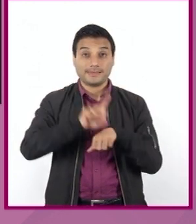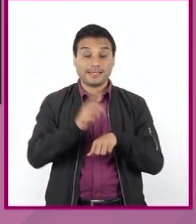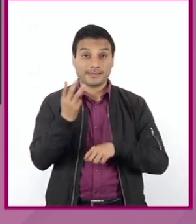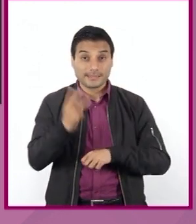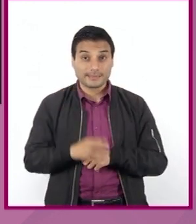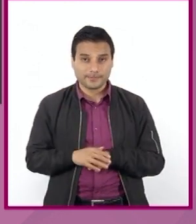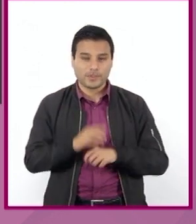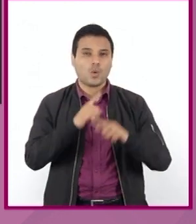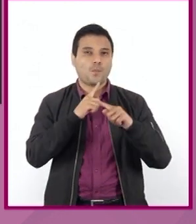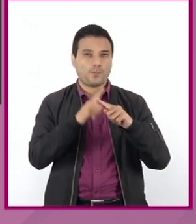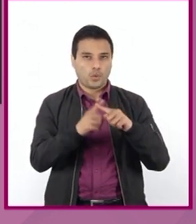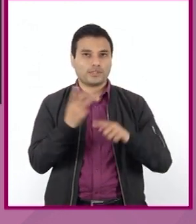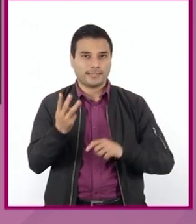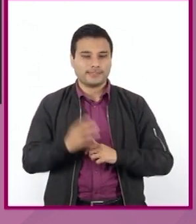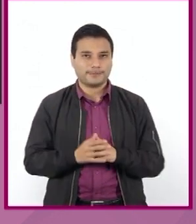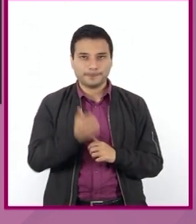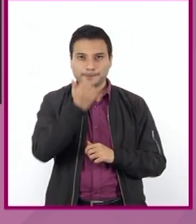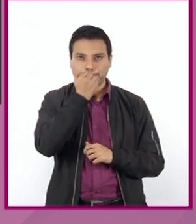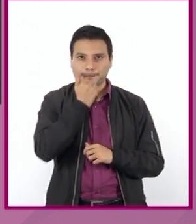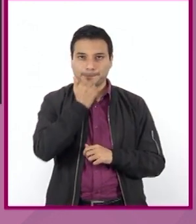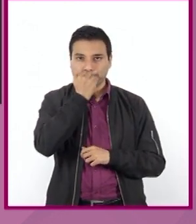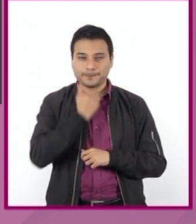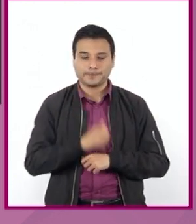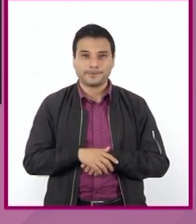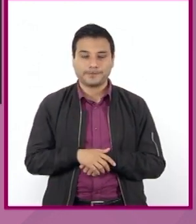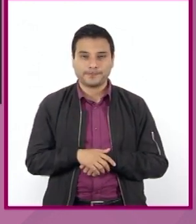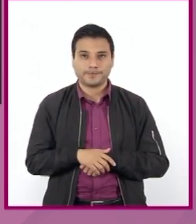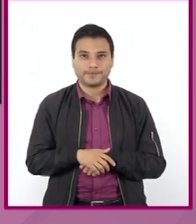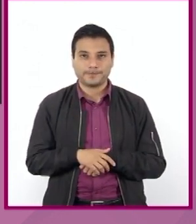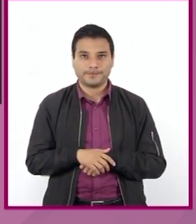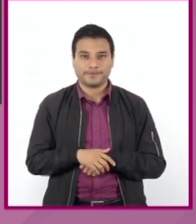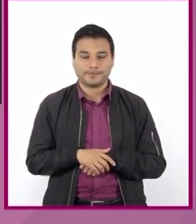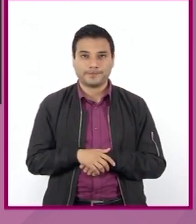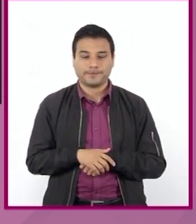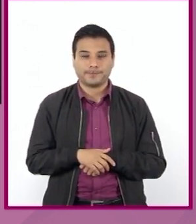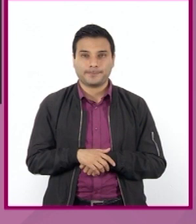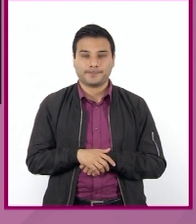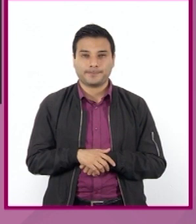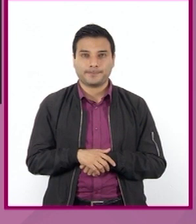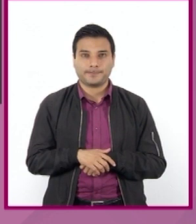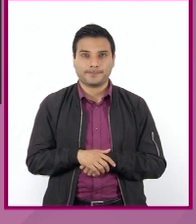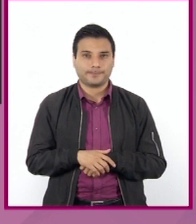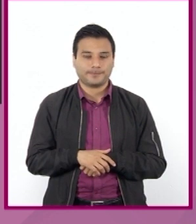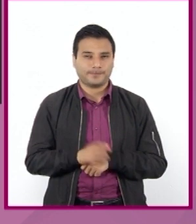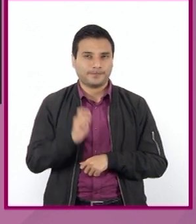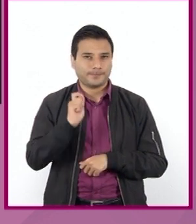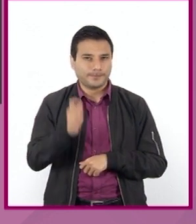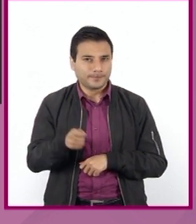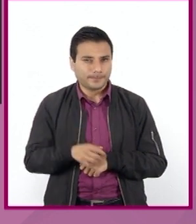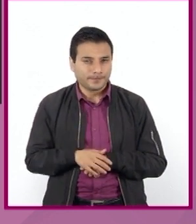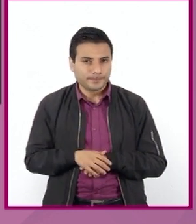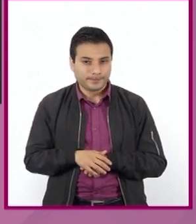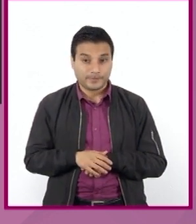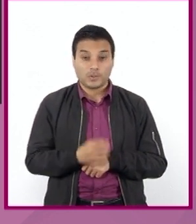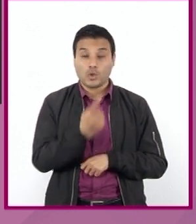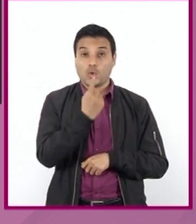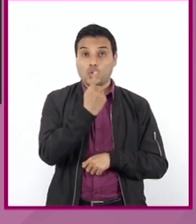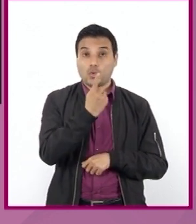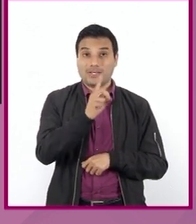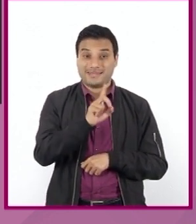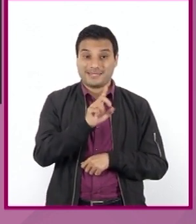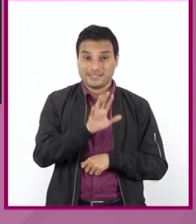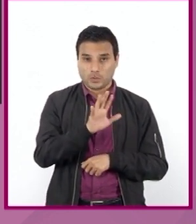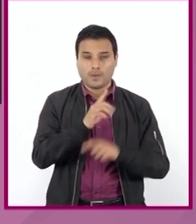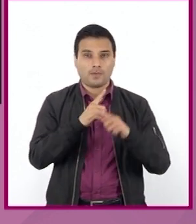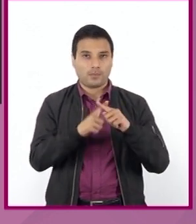se triplica la cantidad de azúcar en kilogramos que se consume el día 1. por lo que multiplico un 35avo